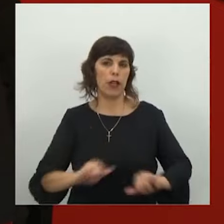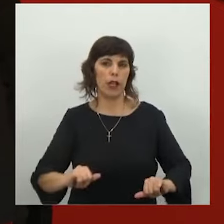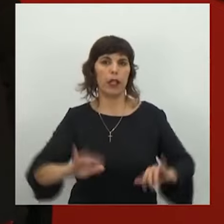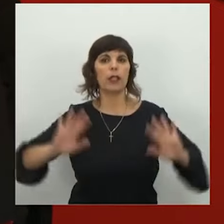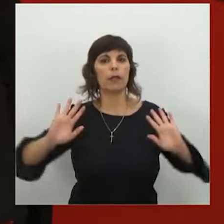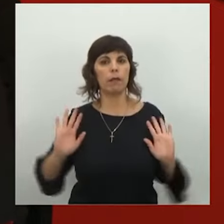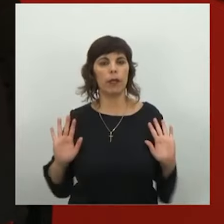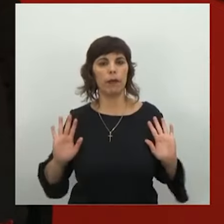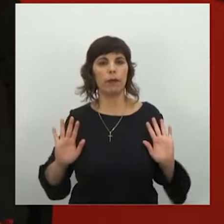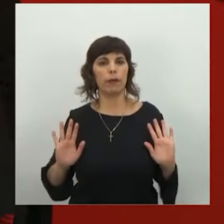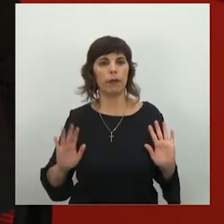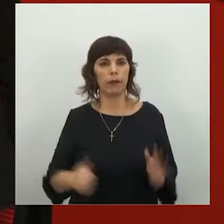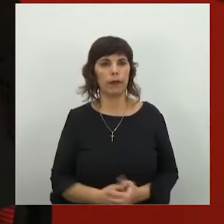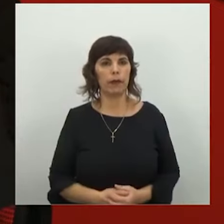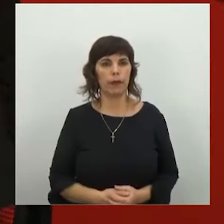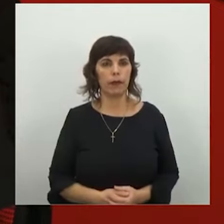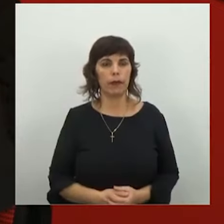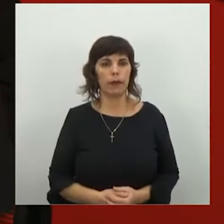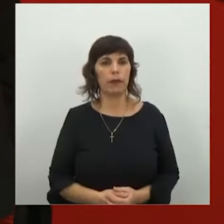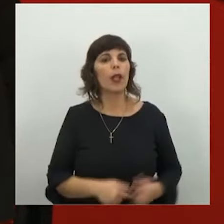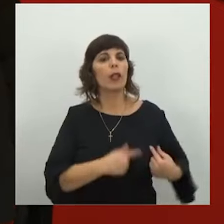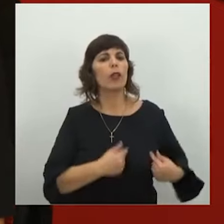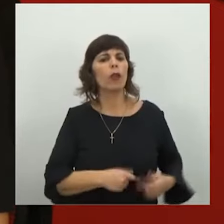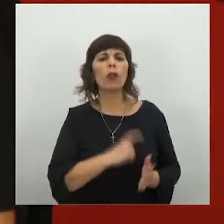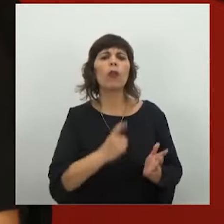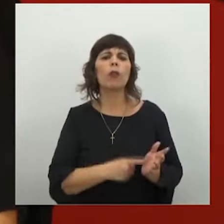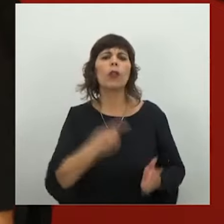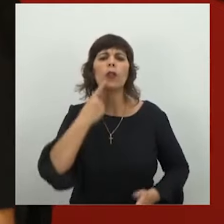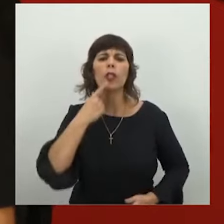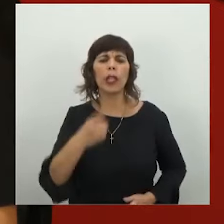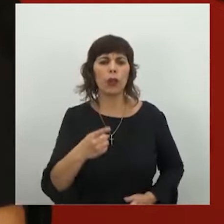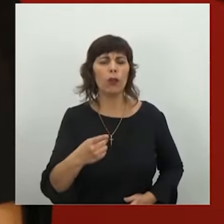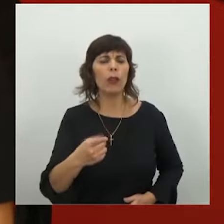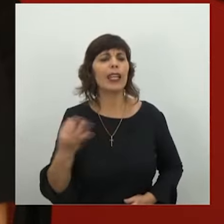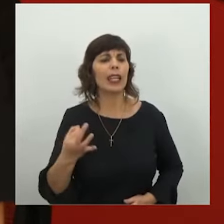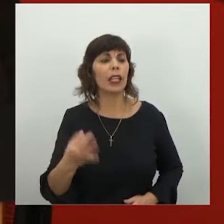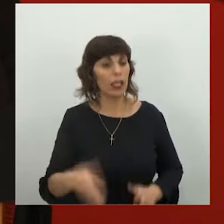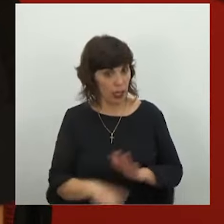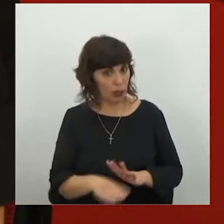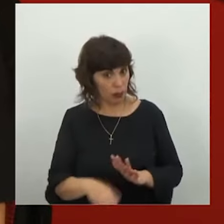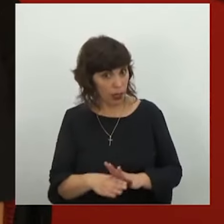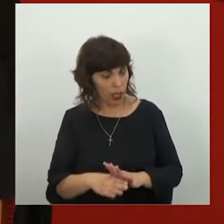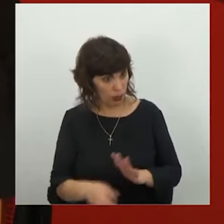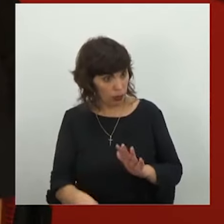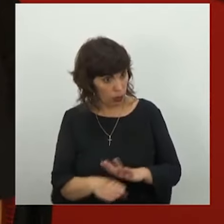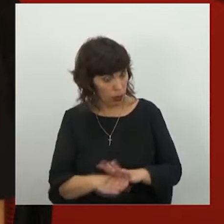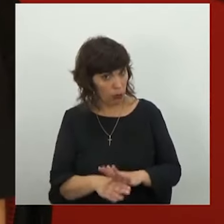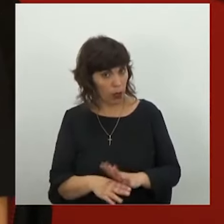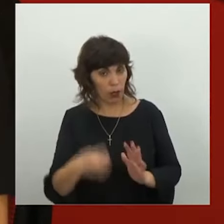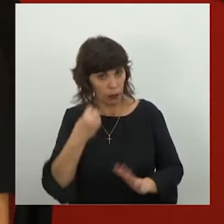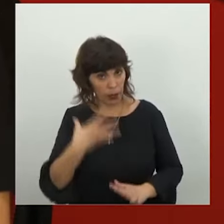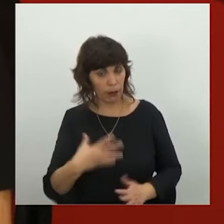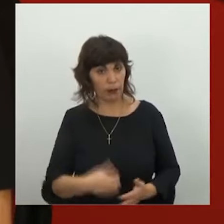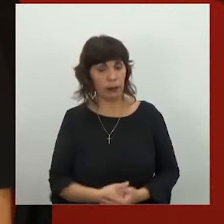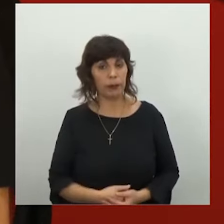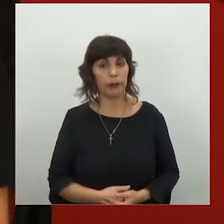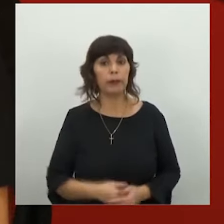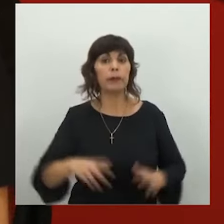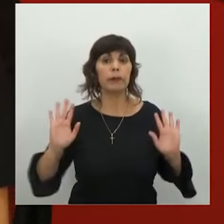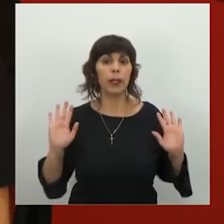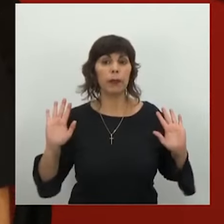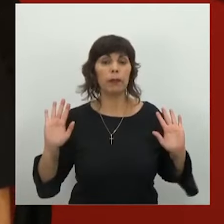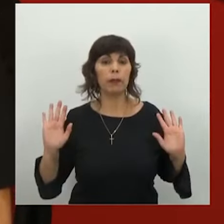Pero también le quiero decir de todo corazón, siga así, haz algo de tu vida, haz algo de tu vida.